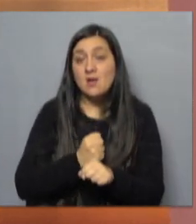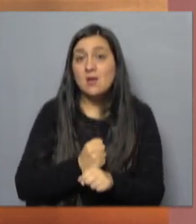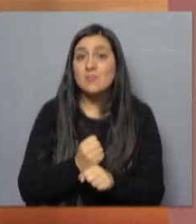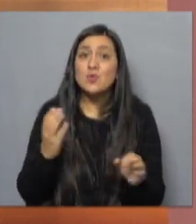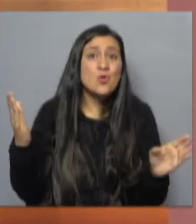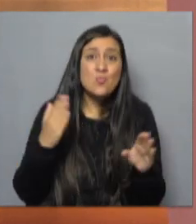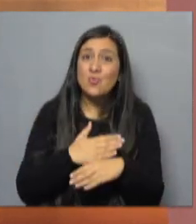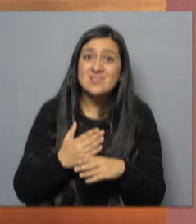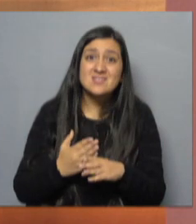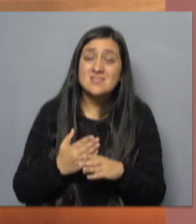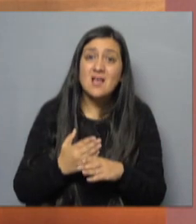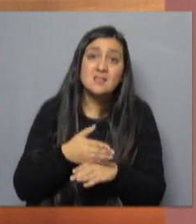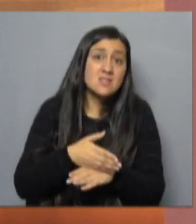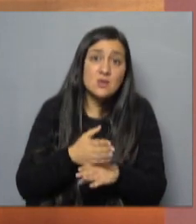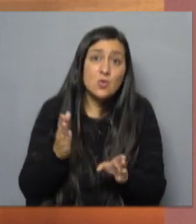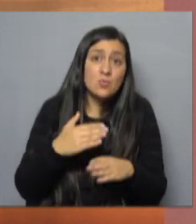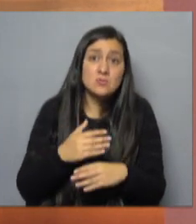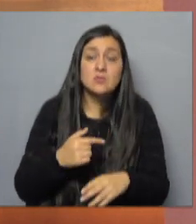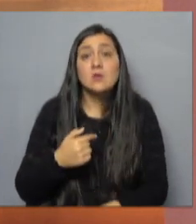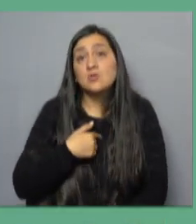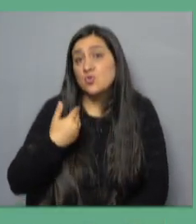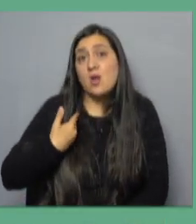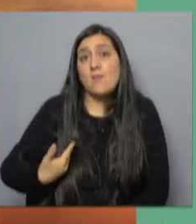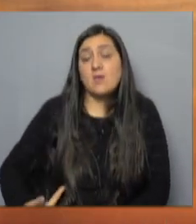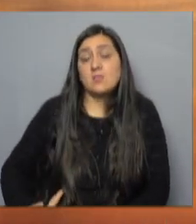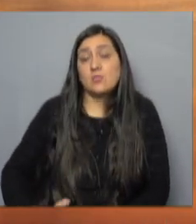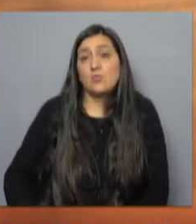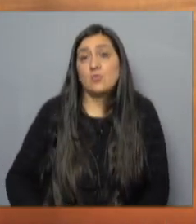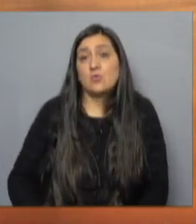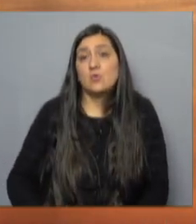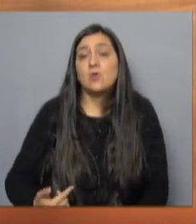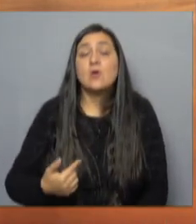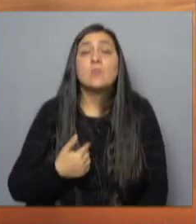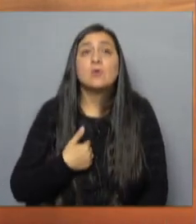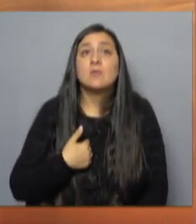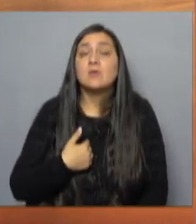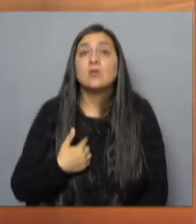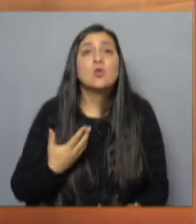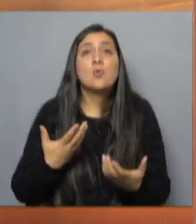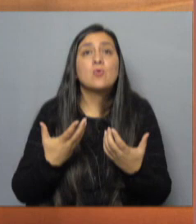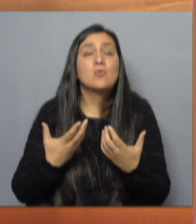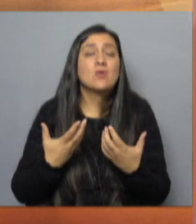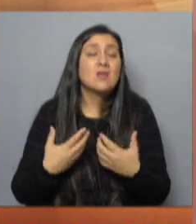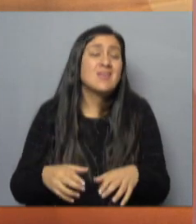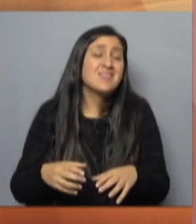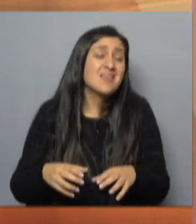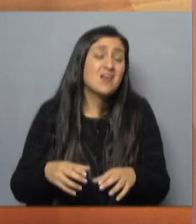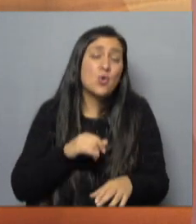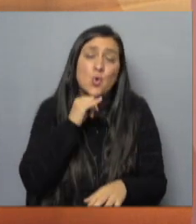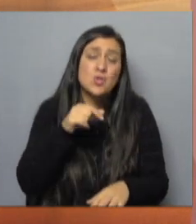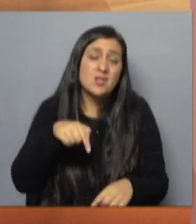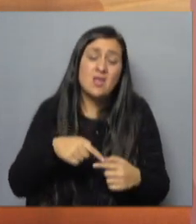podés acceder. Sí, yo lamento totalmente esto porque a mí no me hubiese gustado transitar como noticias estas cosas, ¿viste?